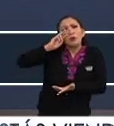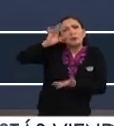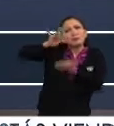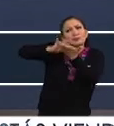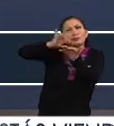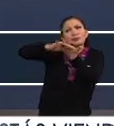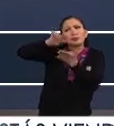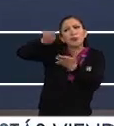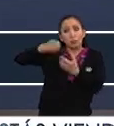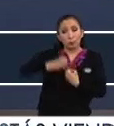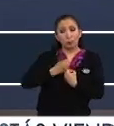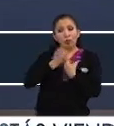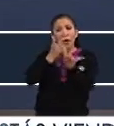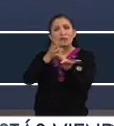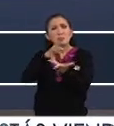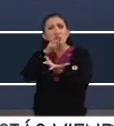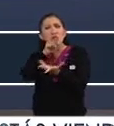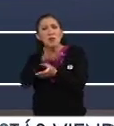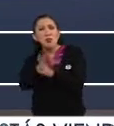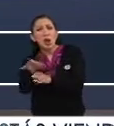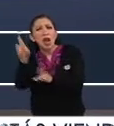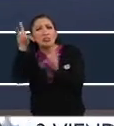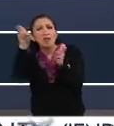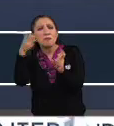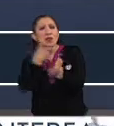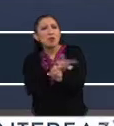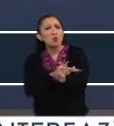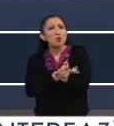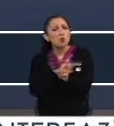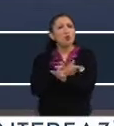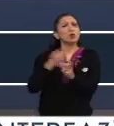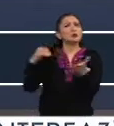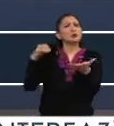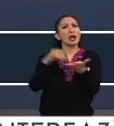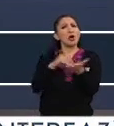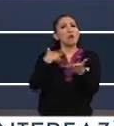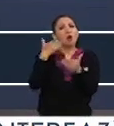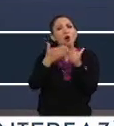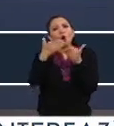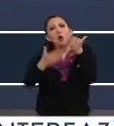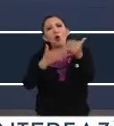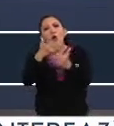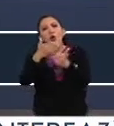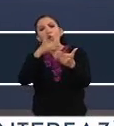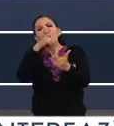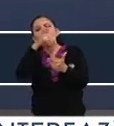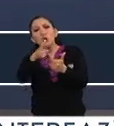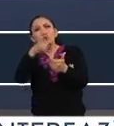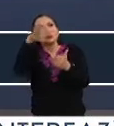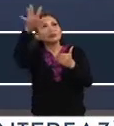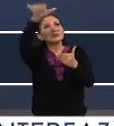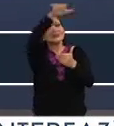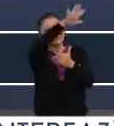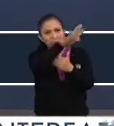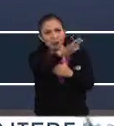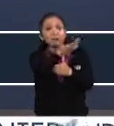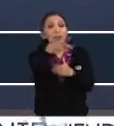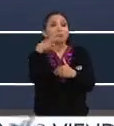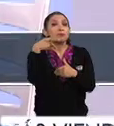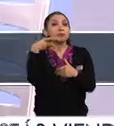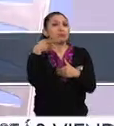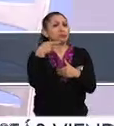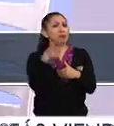asimiló, lo que al poeta le preocupa, lo que le fascina también, como el paso de la luz sobre los cielos.